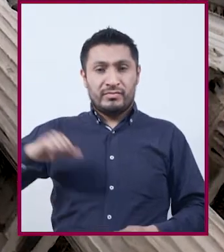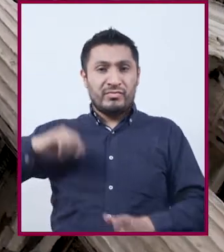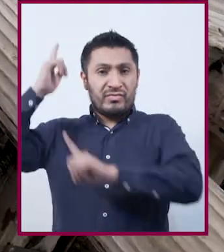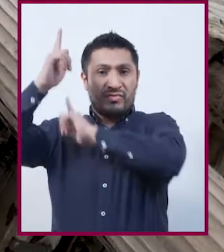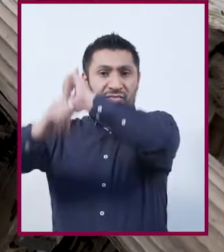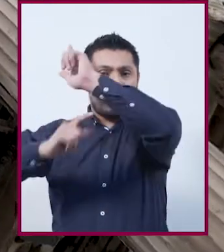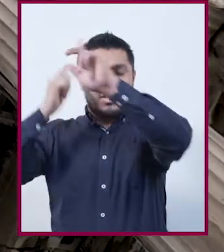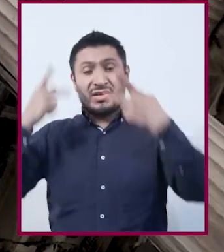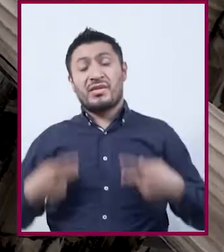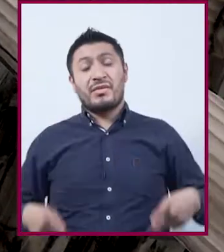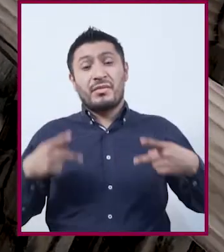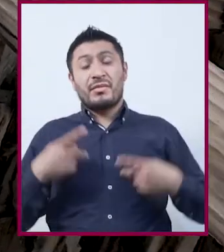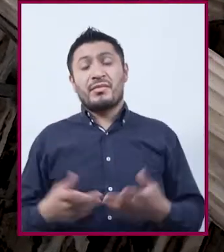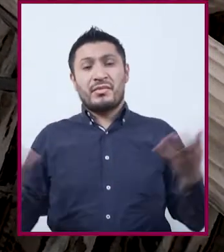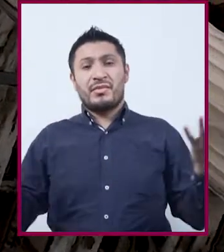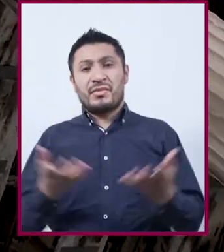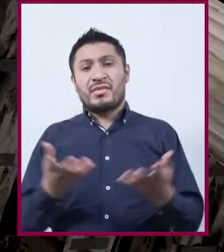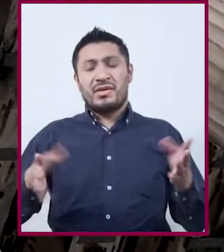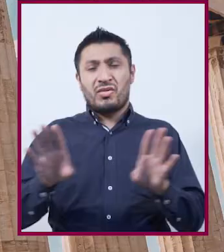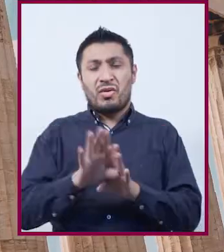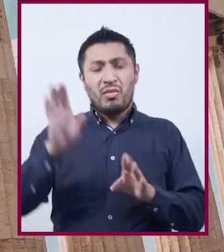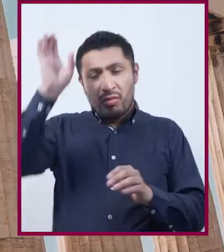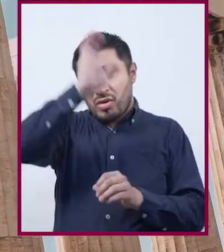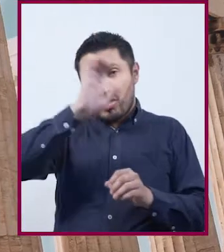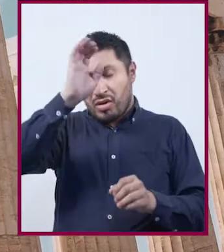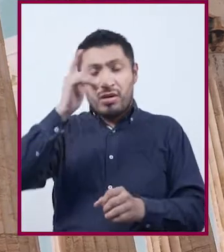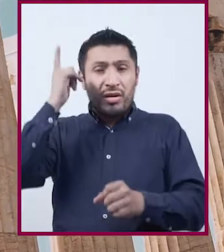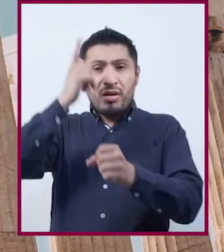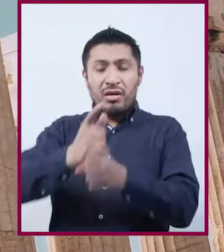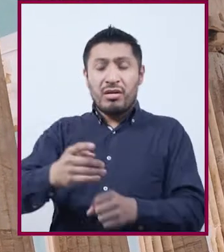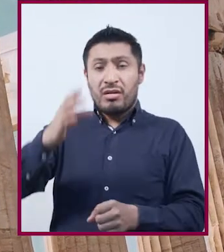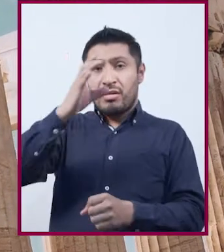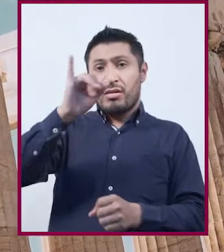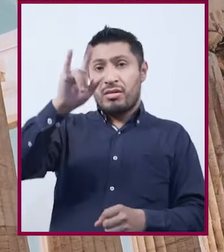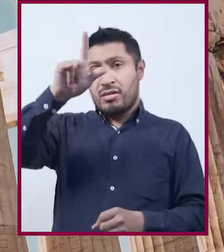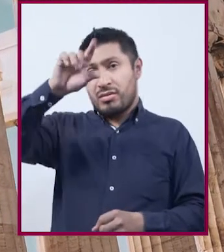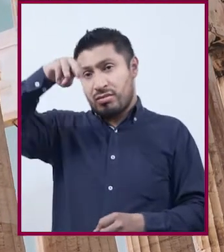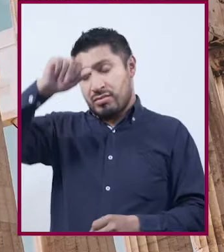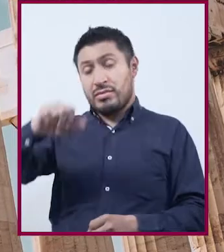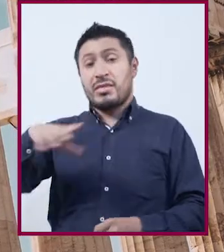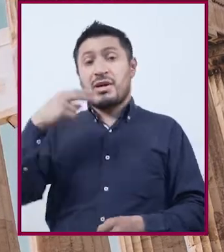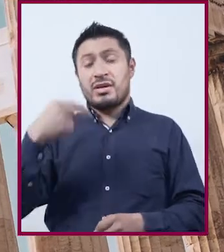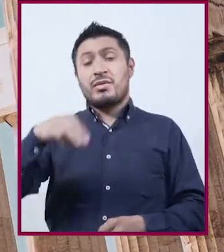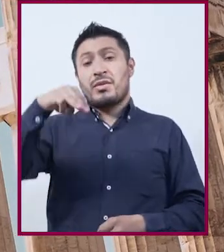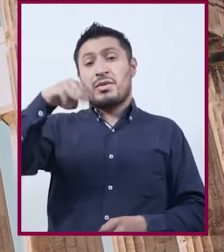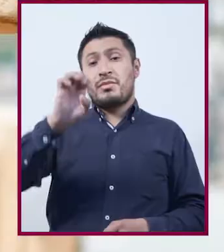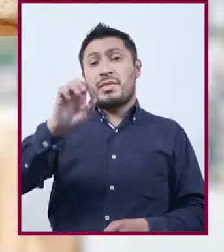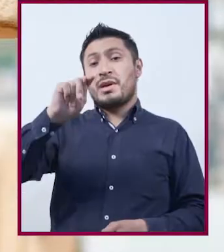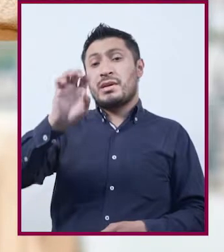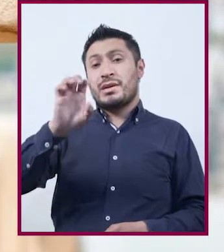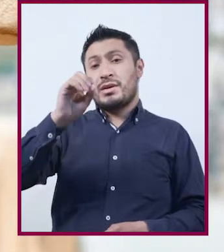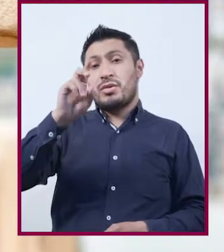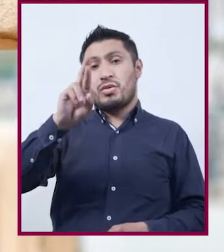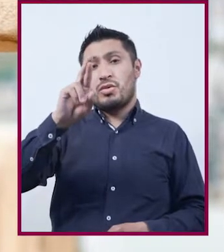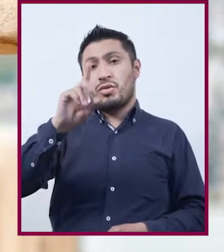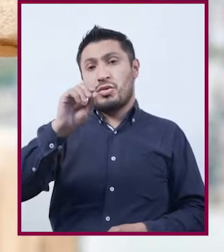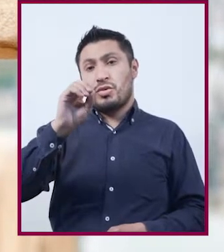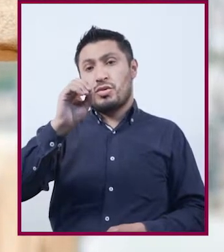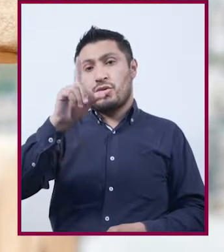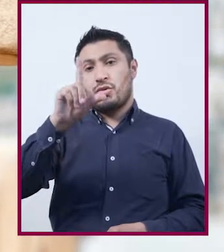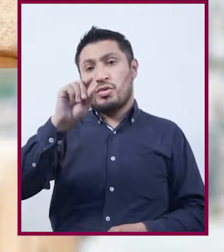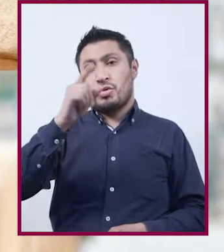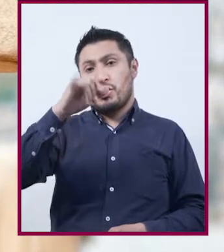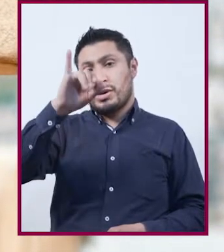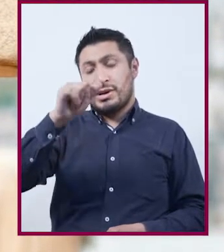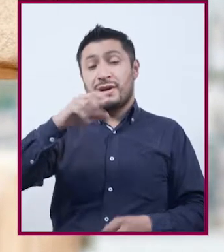Fueron los griegos quienes comenzaron a desarrollar una especie de ciencia para predecir el tiempo a la que llamaron meteorología,